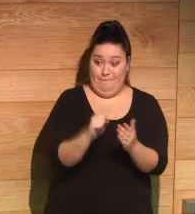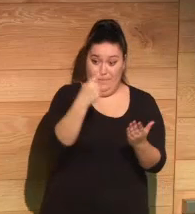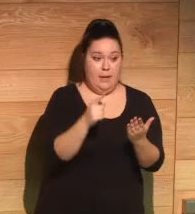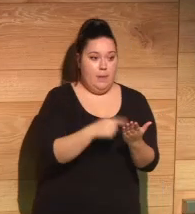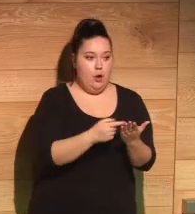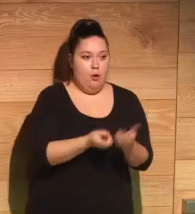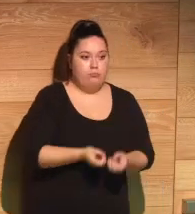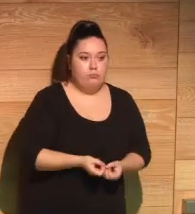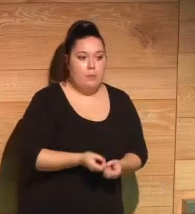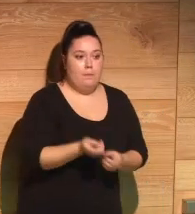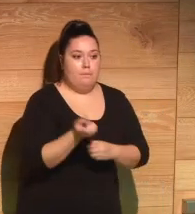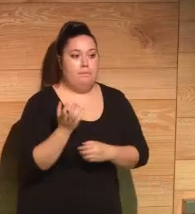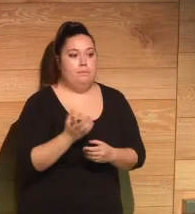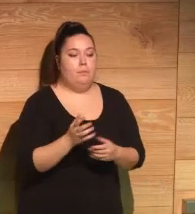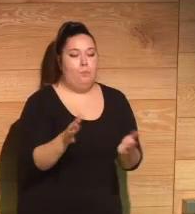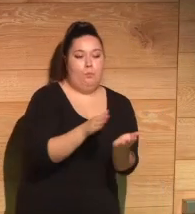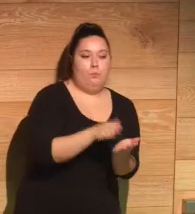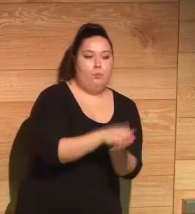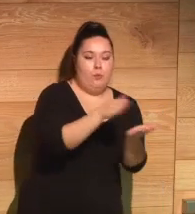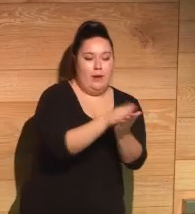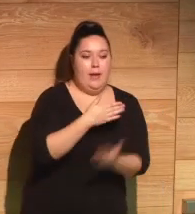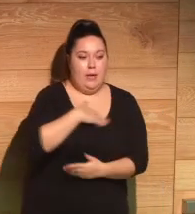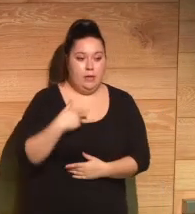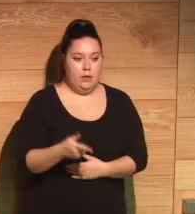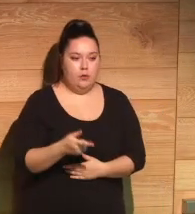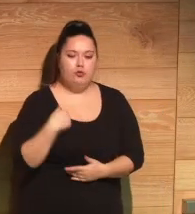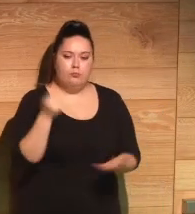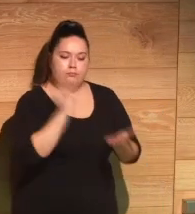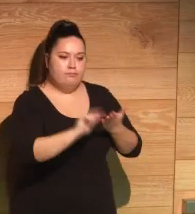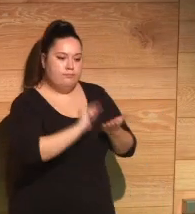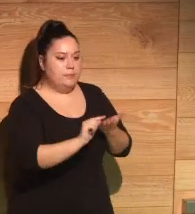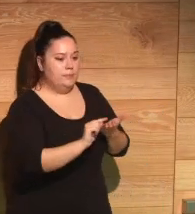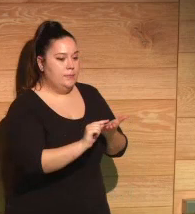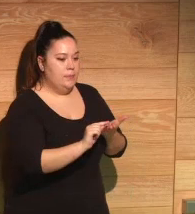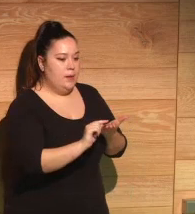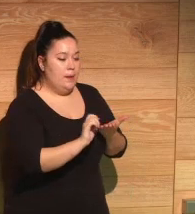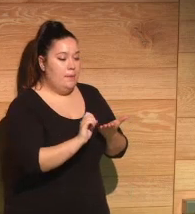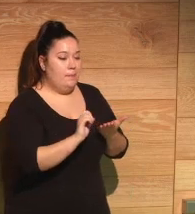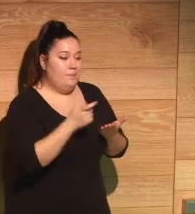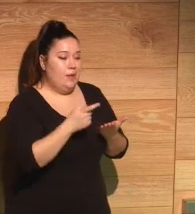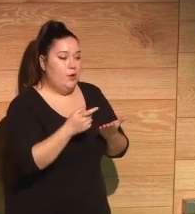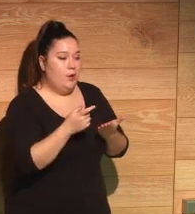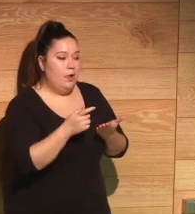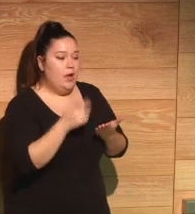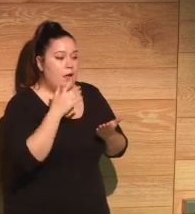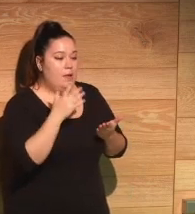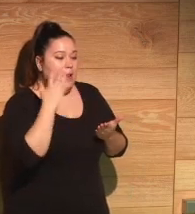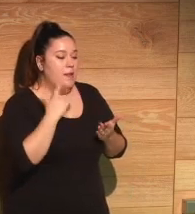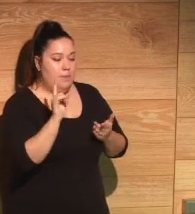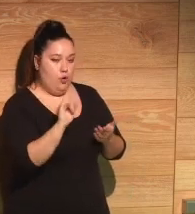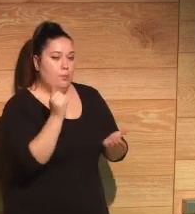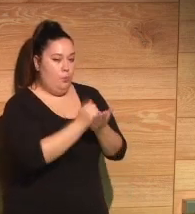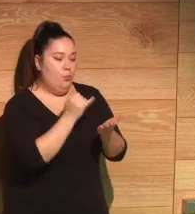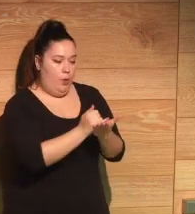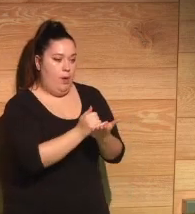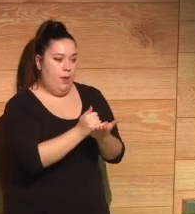Contra la posmodernidad, que era un libelillo, lo escribí, el primer borrador lo terminé justo antes del 15M y el segundo después, y es